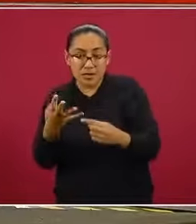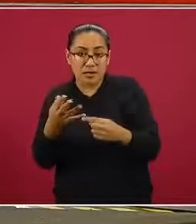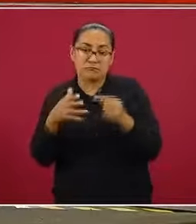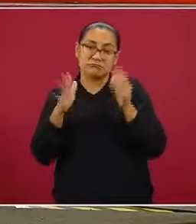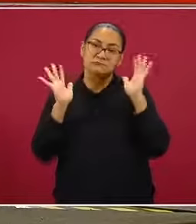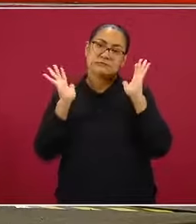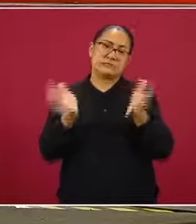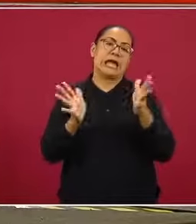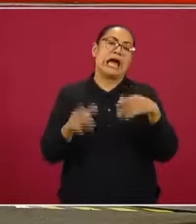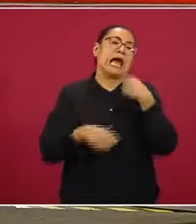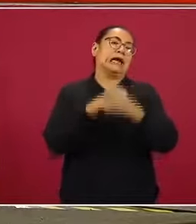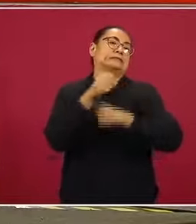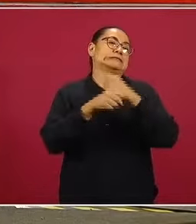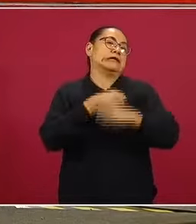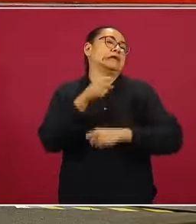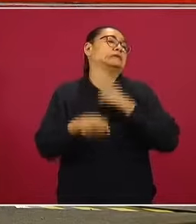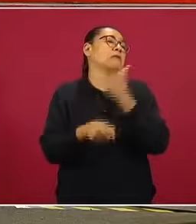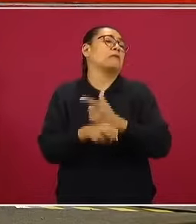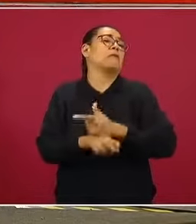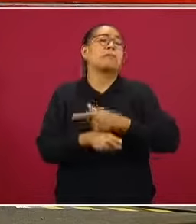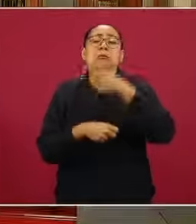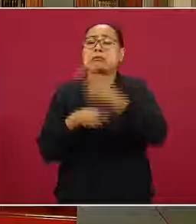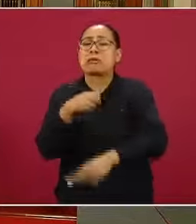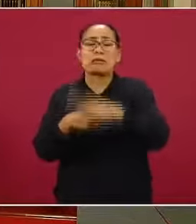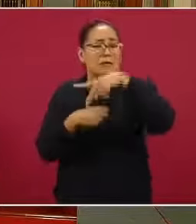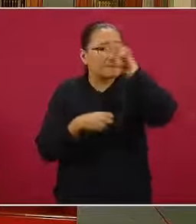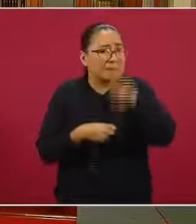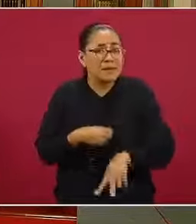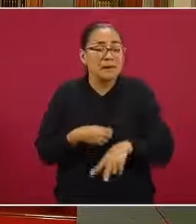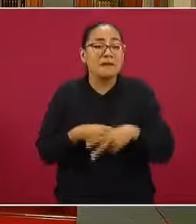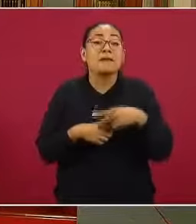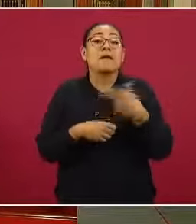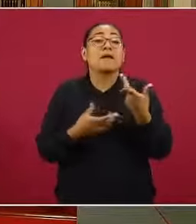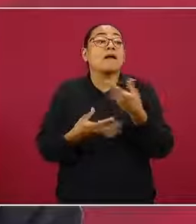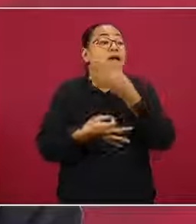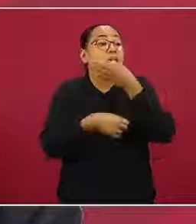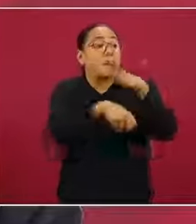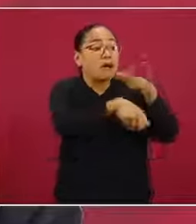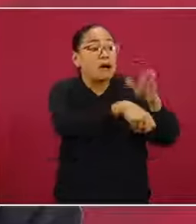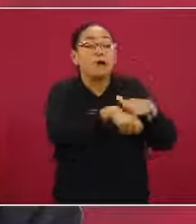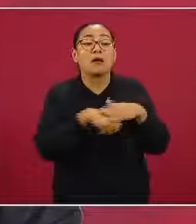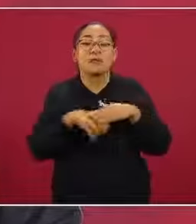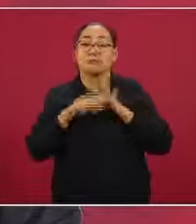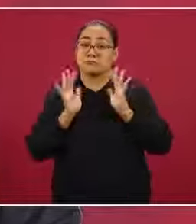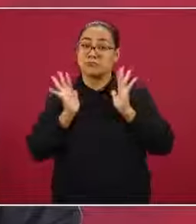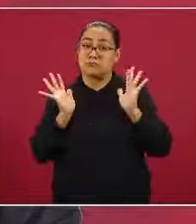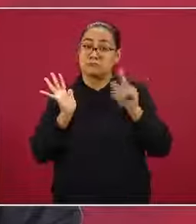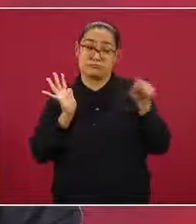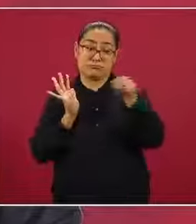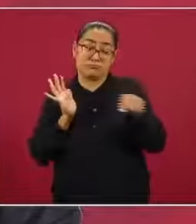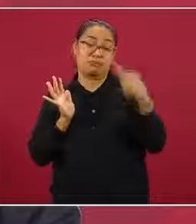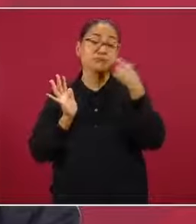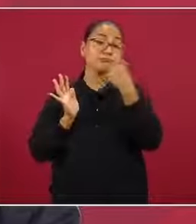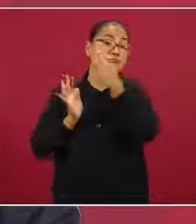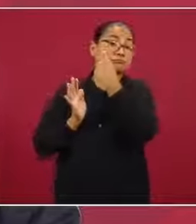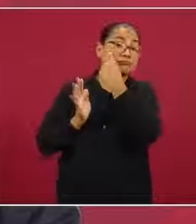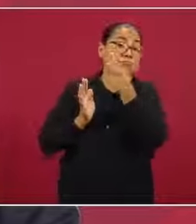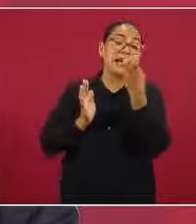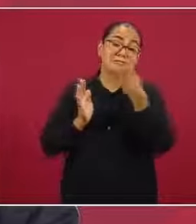que son dañinos para la salud. Entonces, esa es la postura del Estado mexicano, del Gobierno de México, defender el interés público.